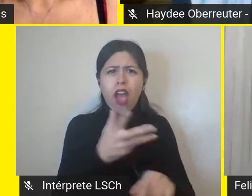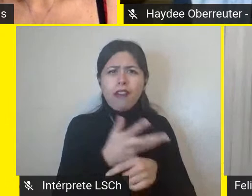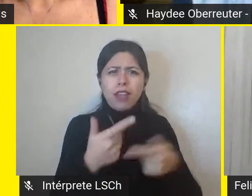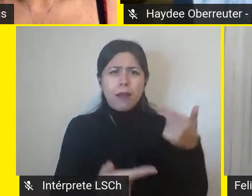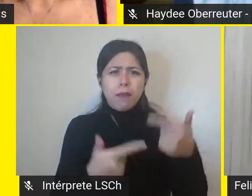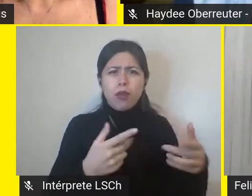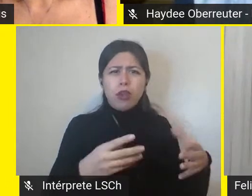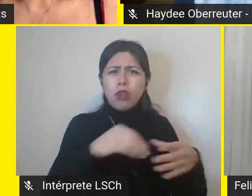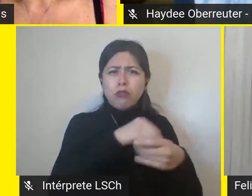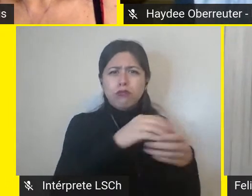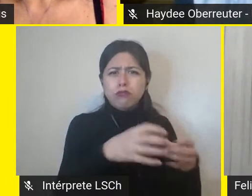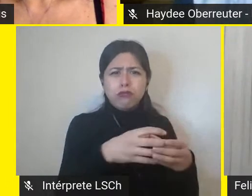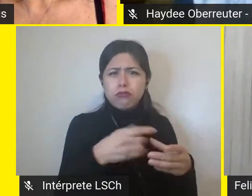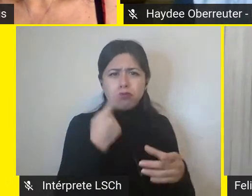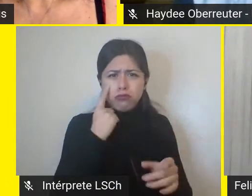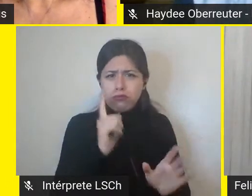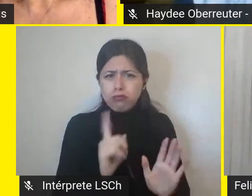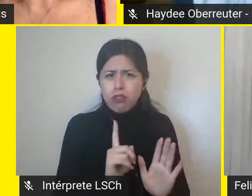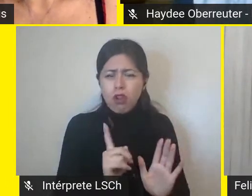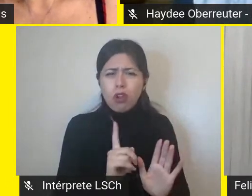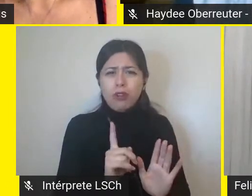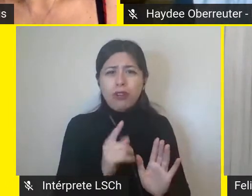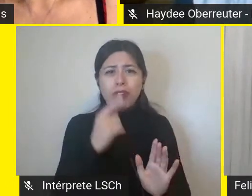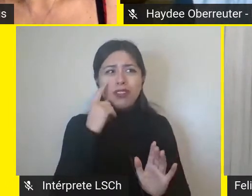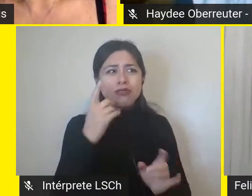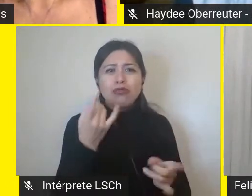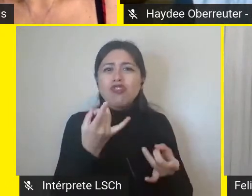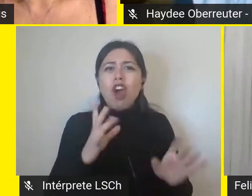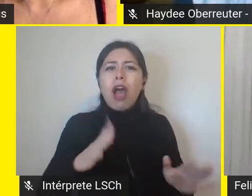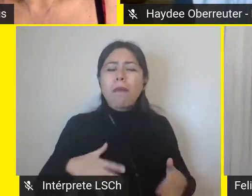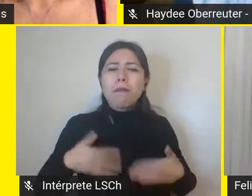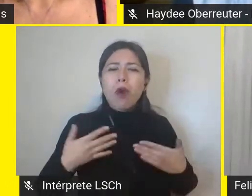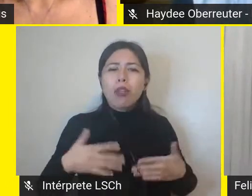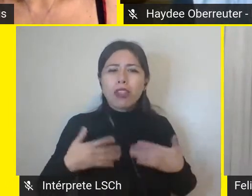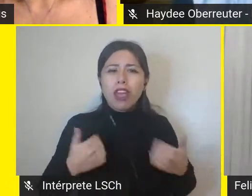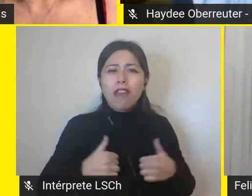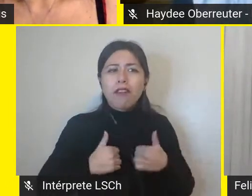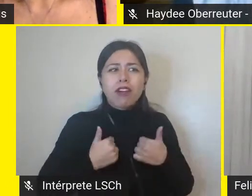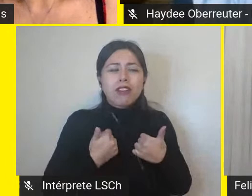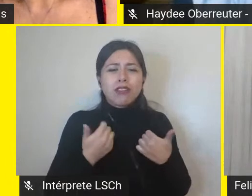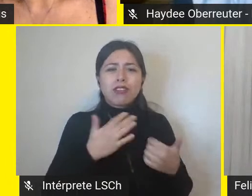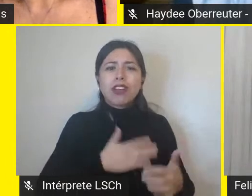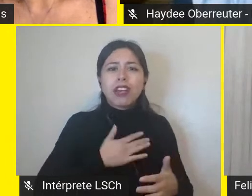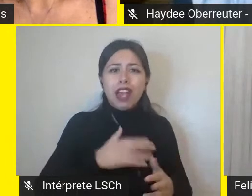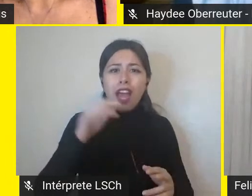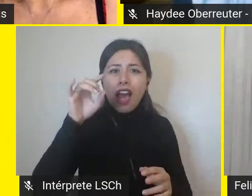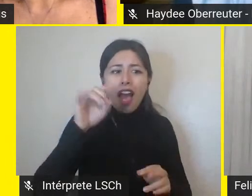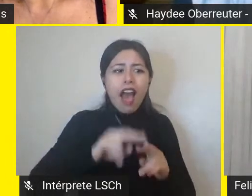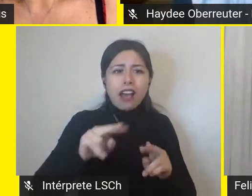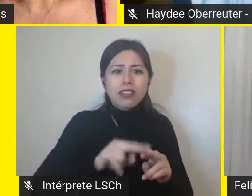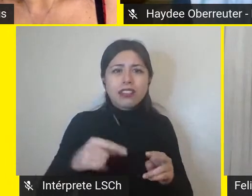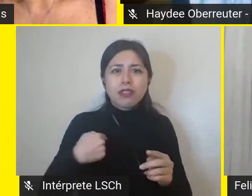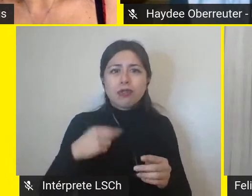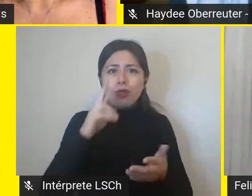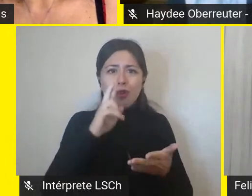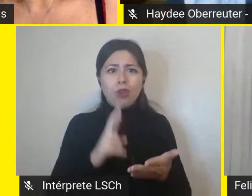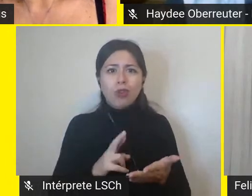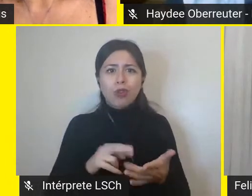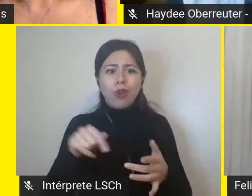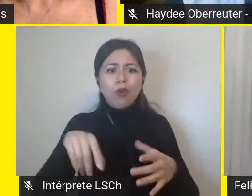yo desconocía todo lo que era el partido político, eran simplemente motivaciones, eran querer hacer algo y sentirse totalmente cumplir un rol en la sociedad.